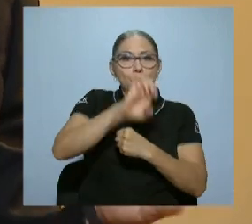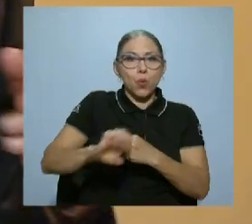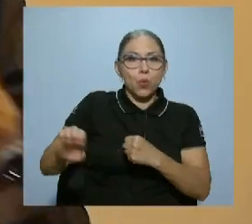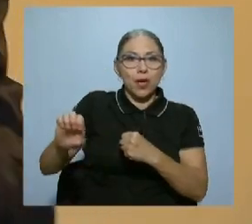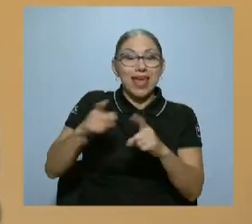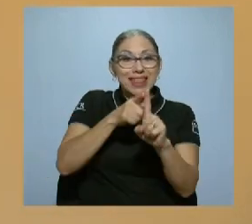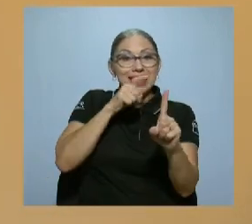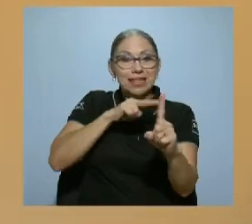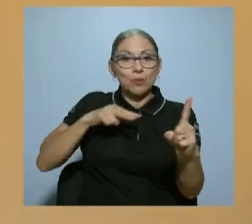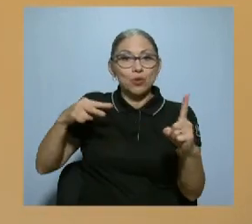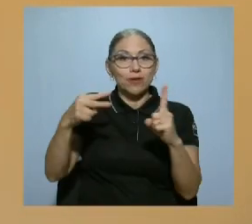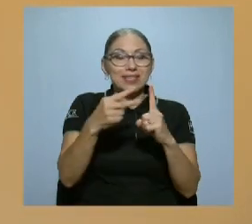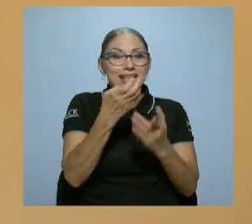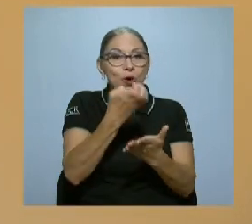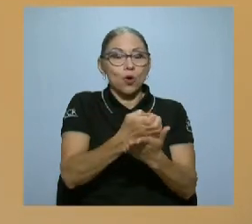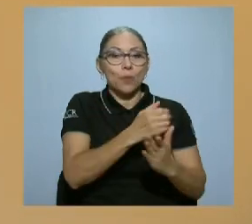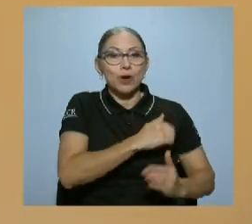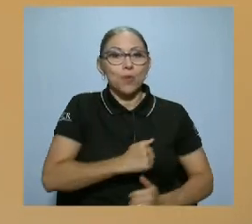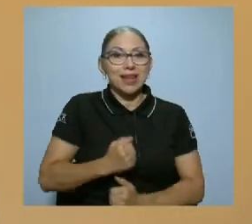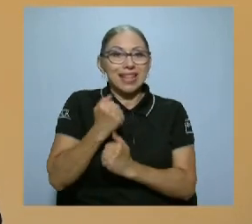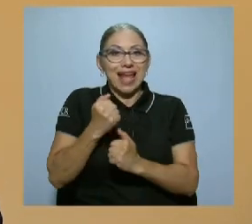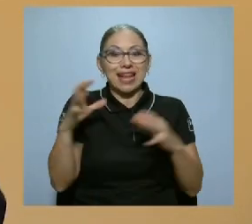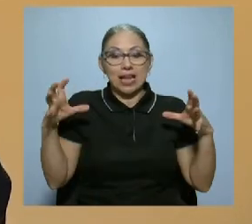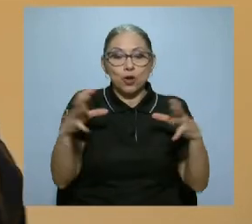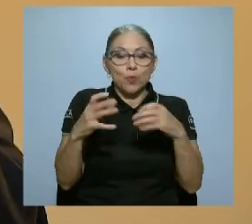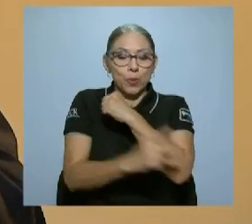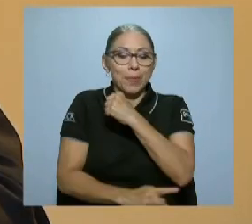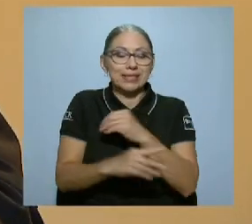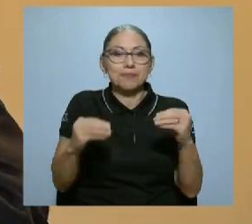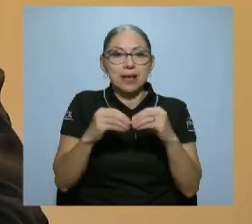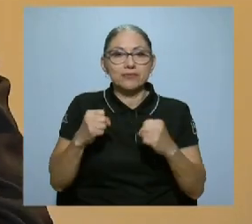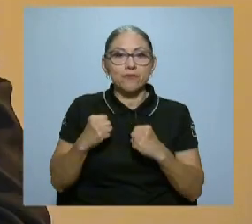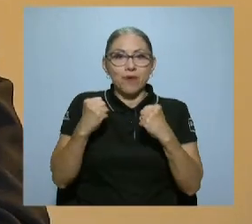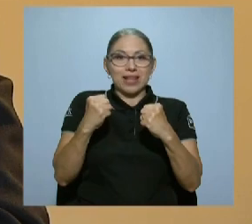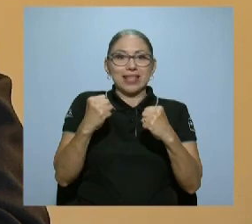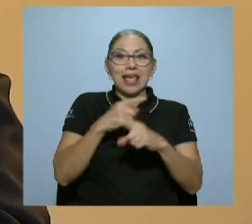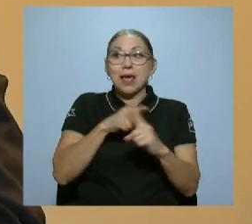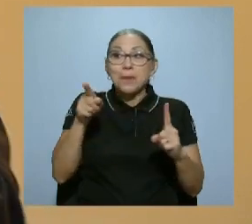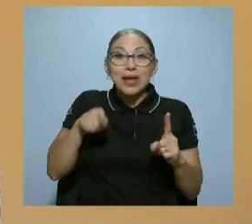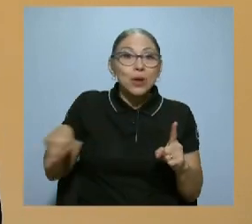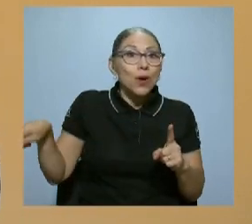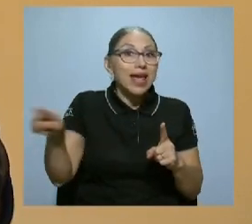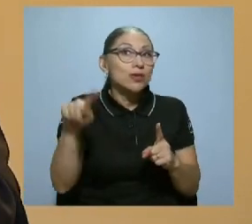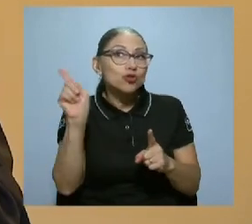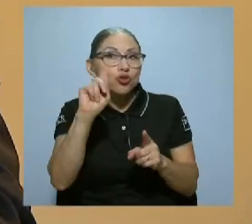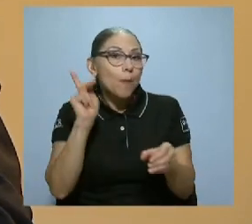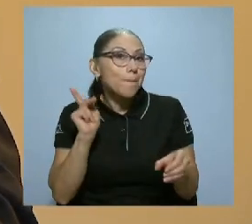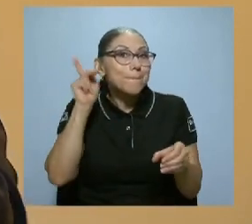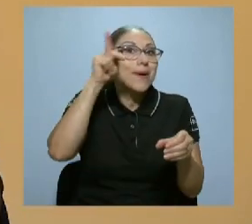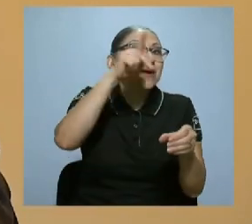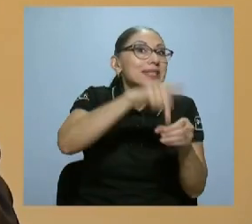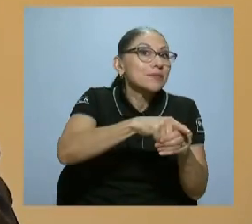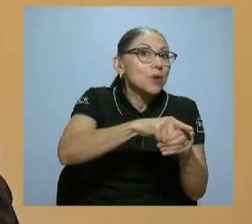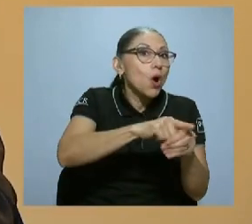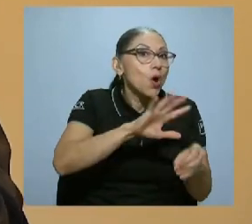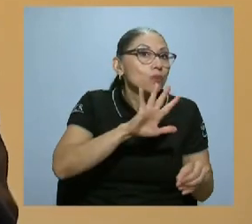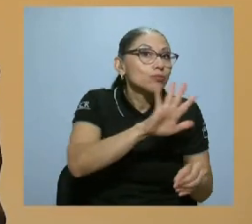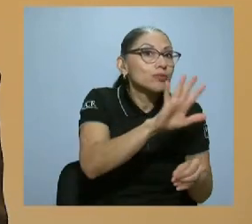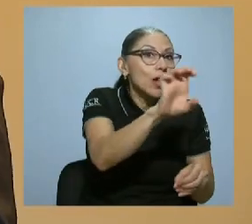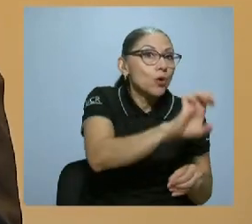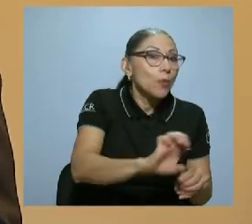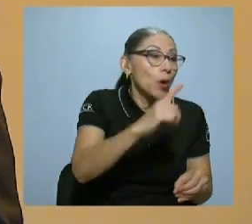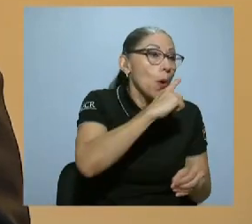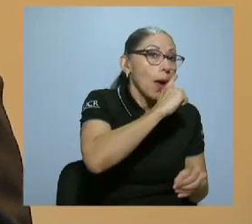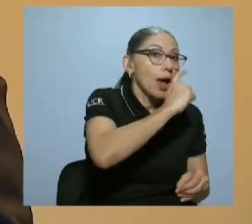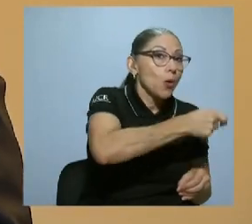económico-militar más fuerte del mundo, no intervino en el propio territorio europeo, porque Ucrania es un país europeo y también Rusia